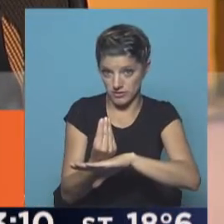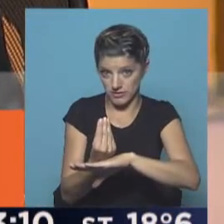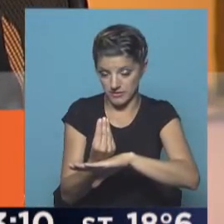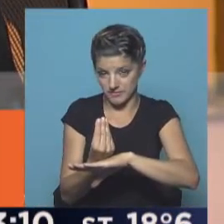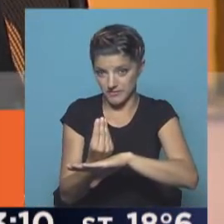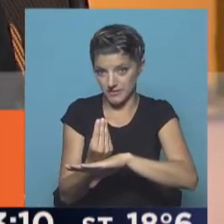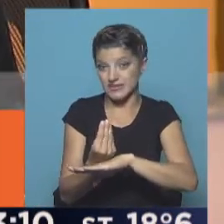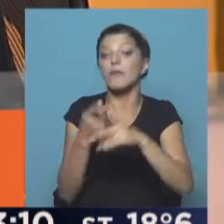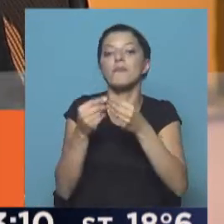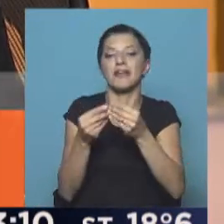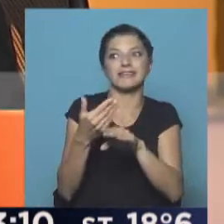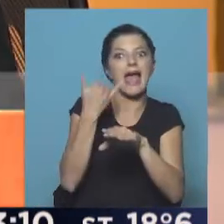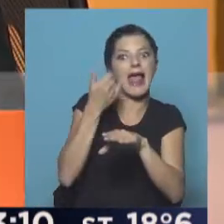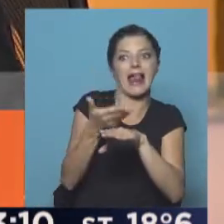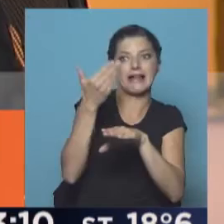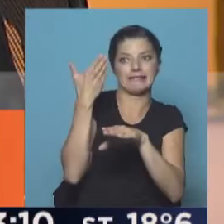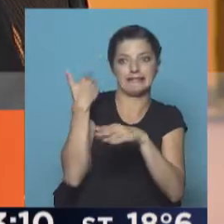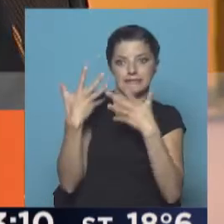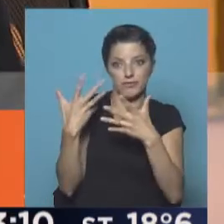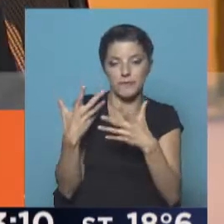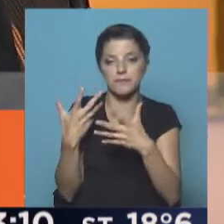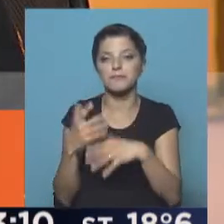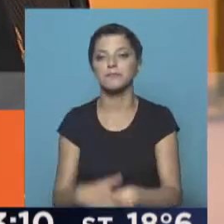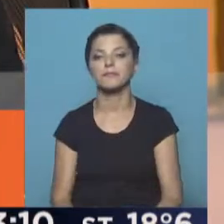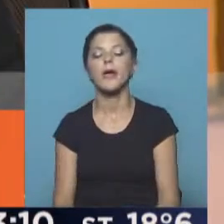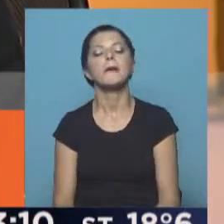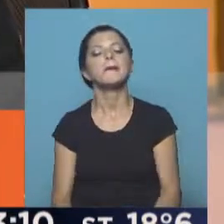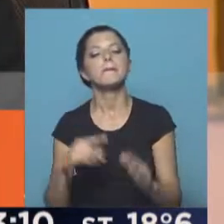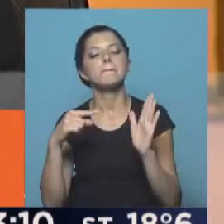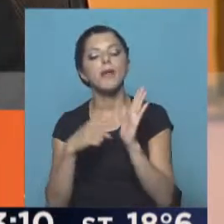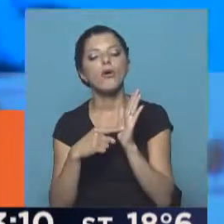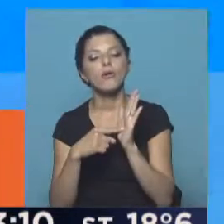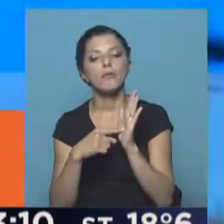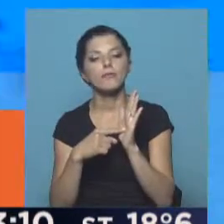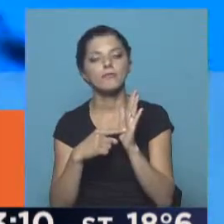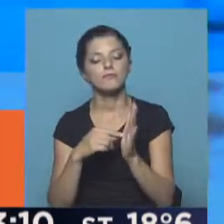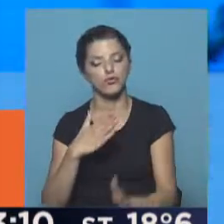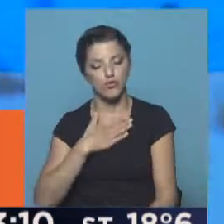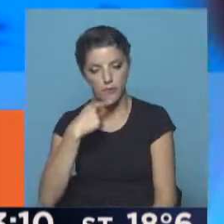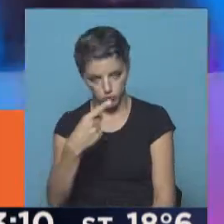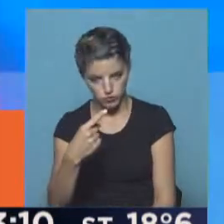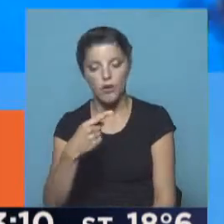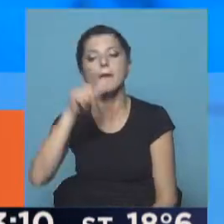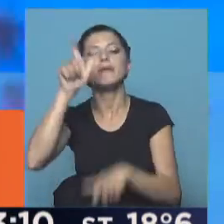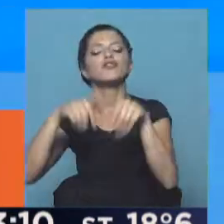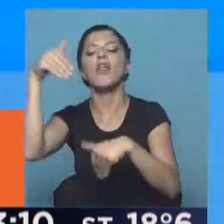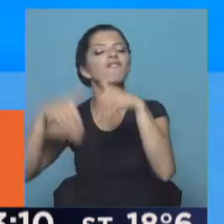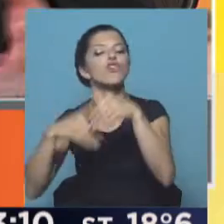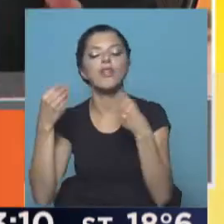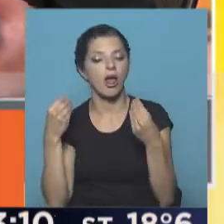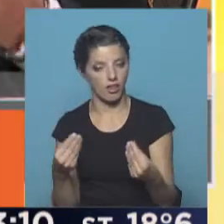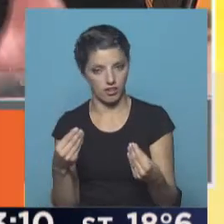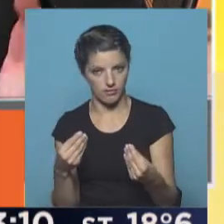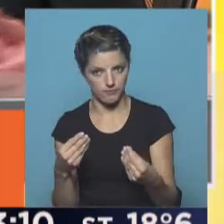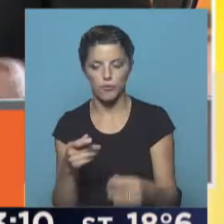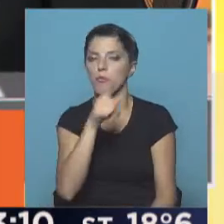político necesario como para arriesgarse. Pero en algunos casos la pregunta es, ¿qué se vota? Vos, vamos a suponer,